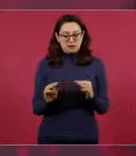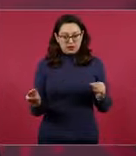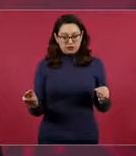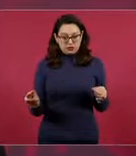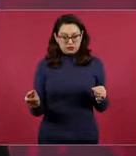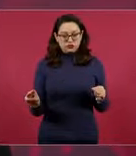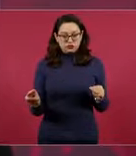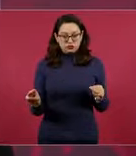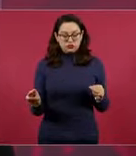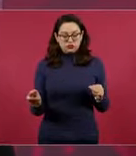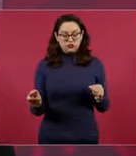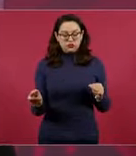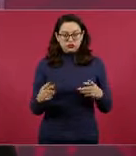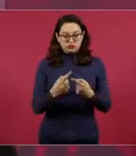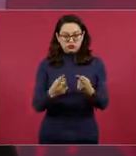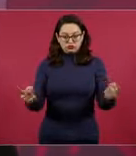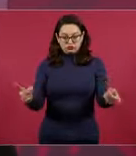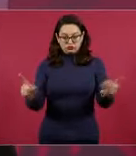cuadrados,